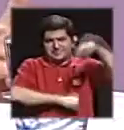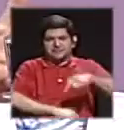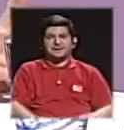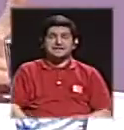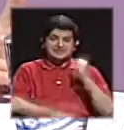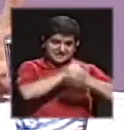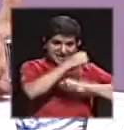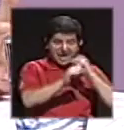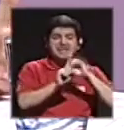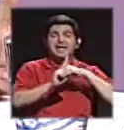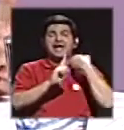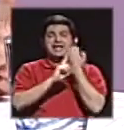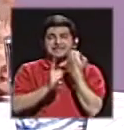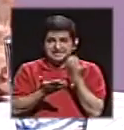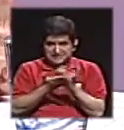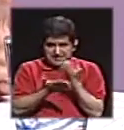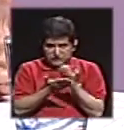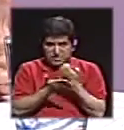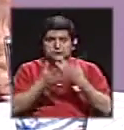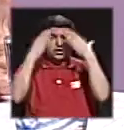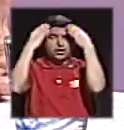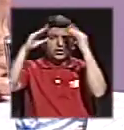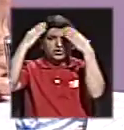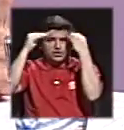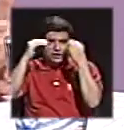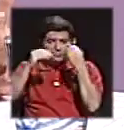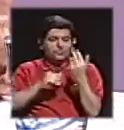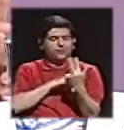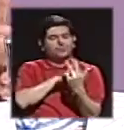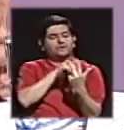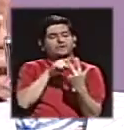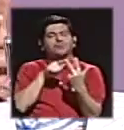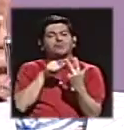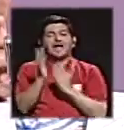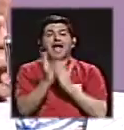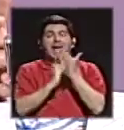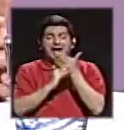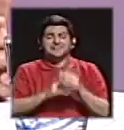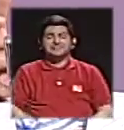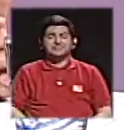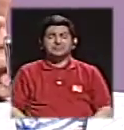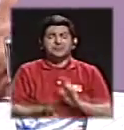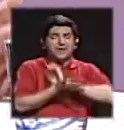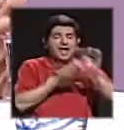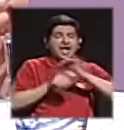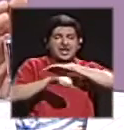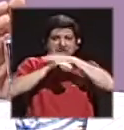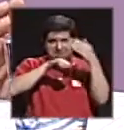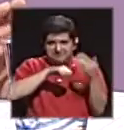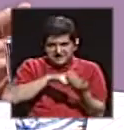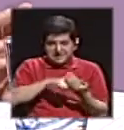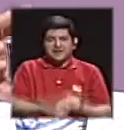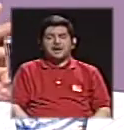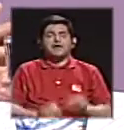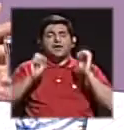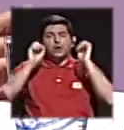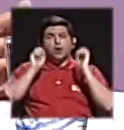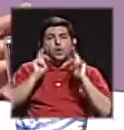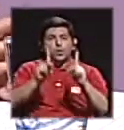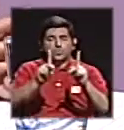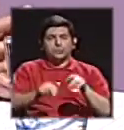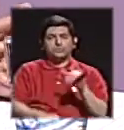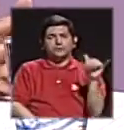Edad, situación económica, información, uh-huh. acceso a anticoncepción, uh-huh.